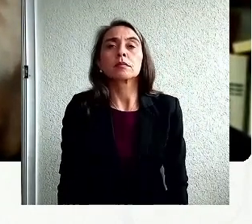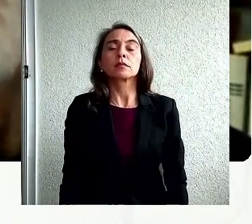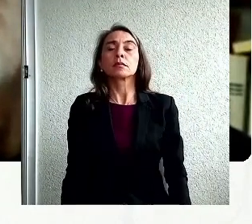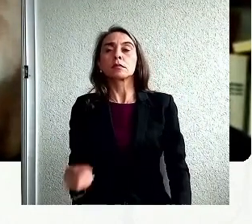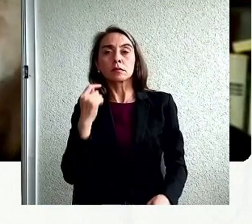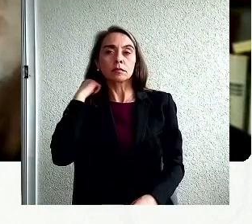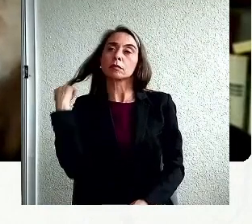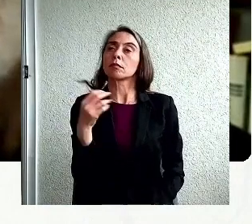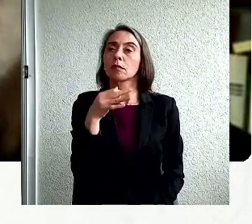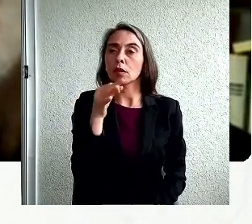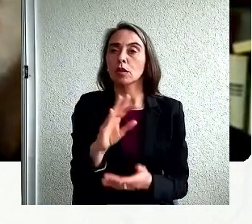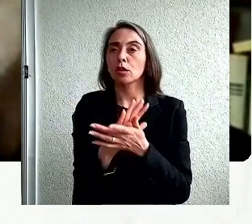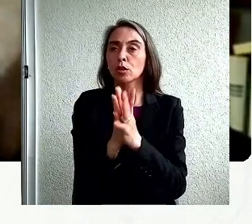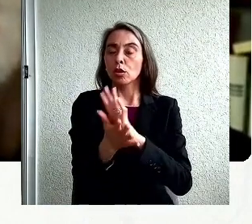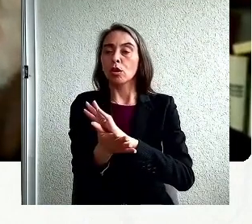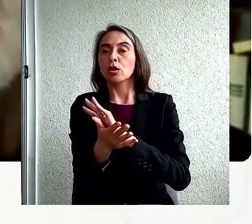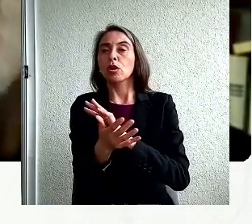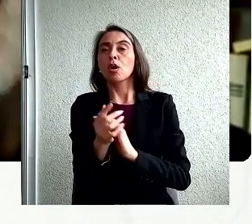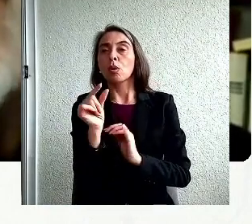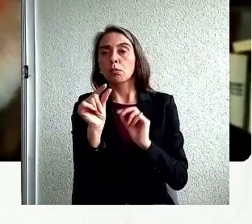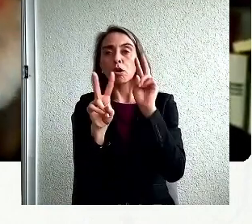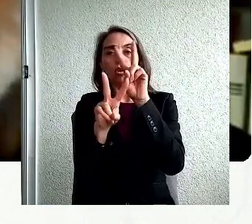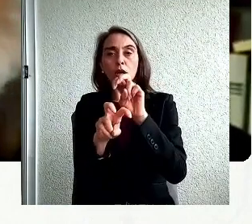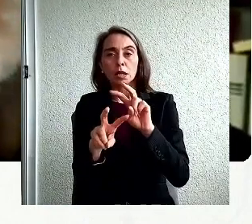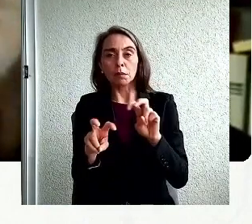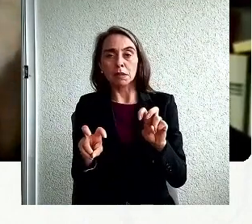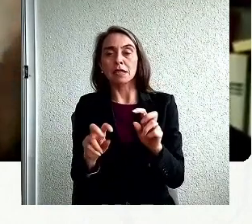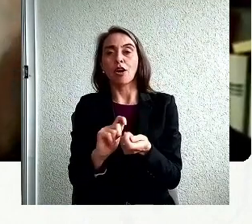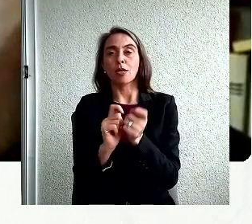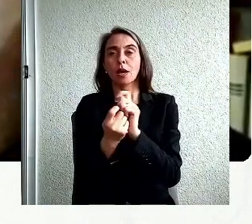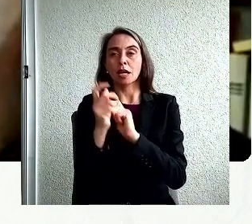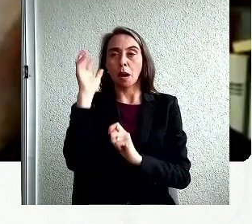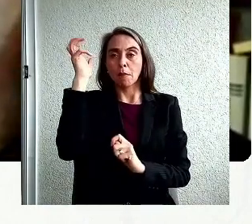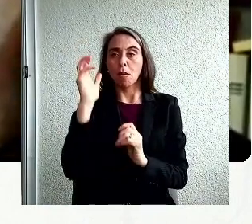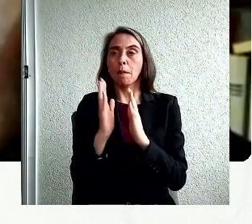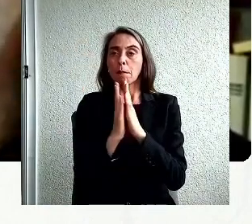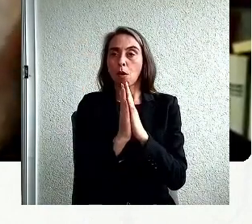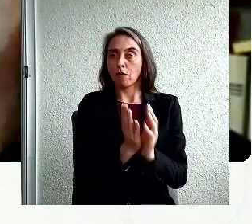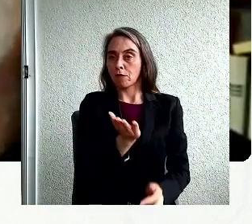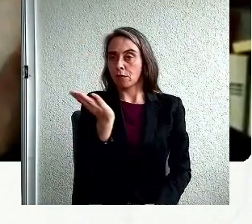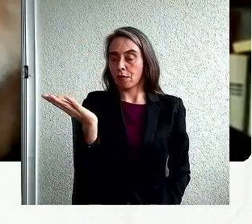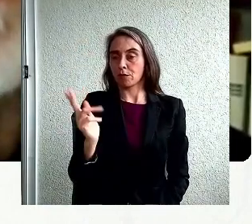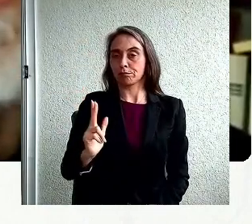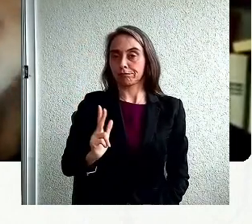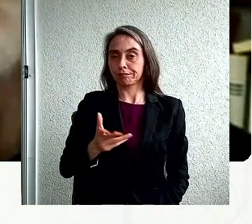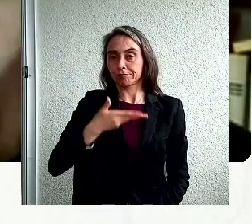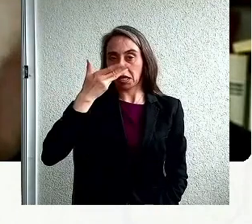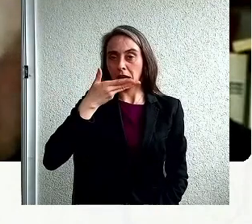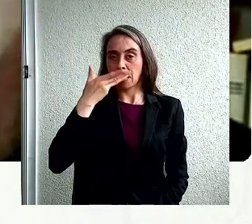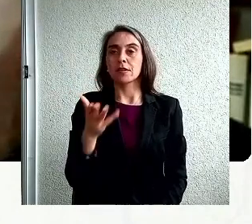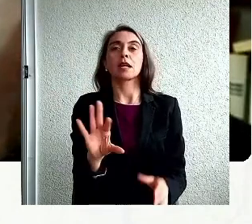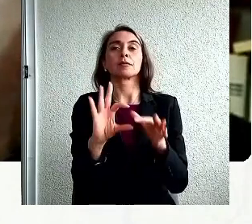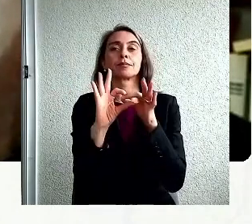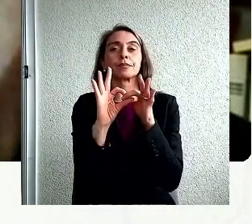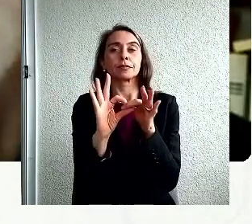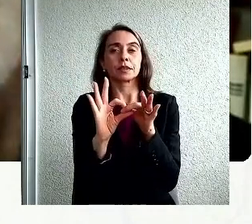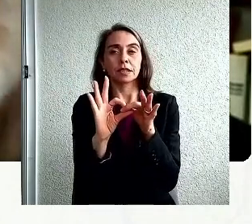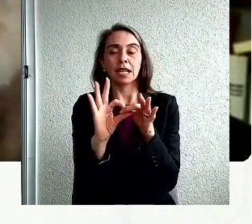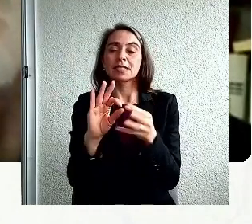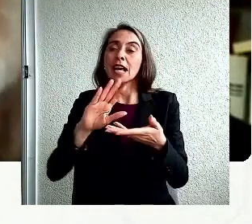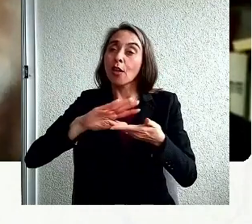Gracias. Disculpen por no ser capaz de hablarles en español. No soy capaz de aquello.